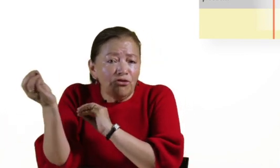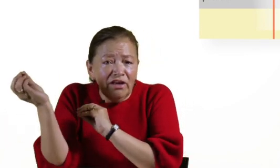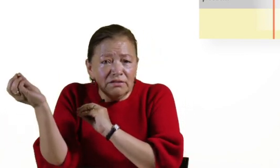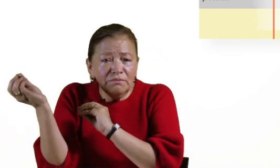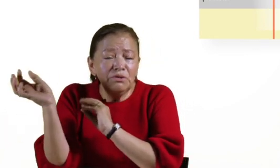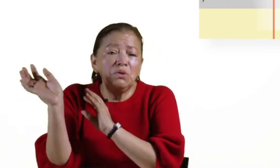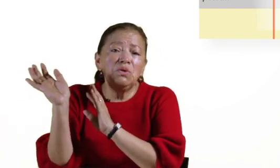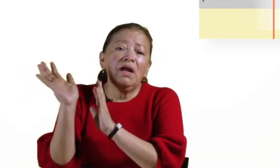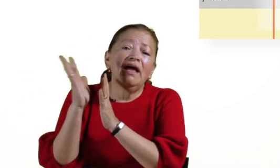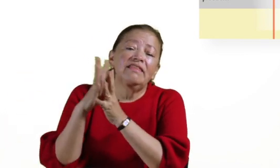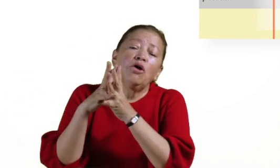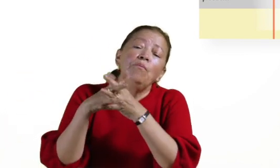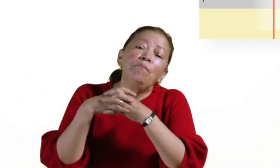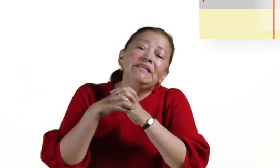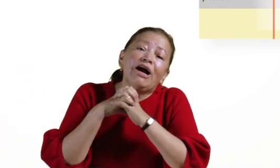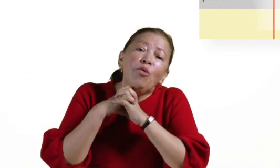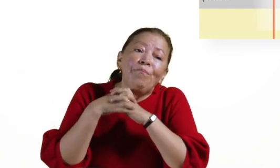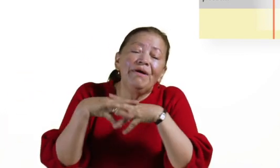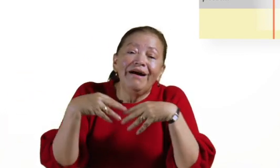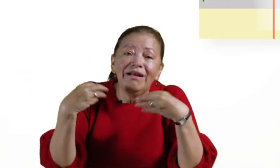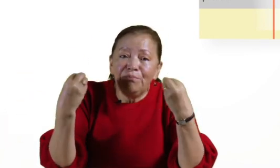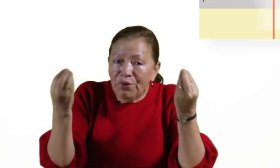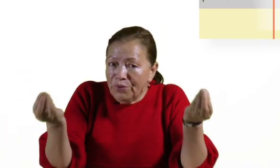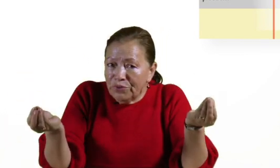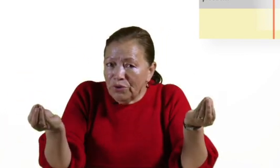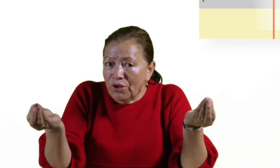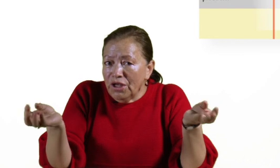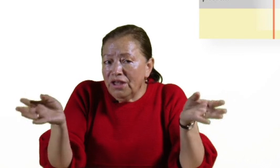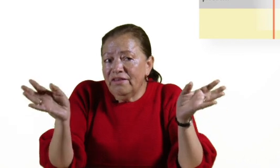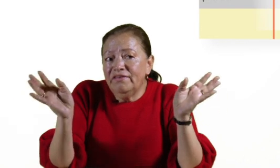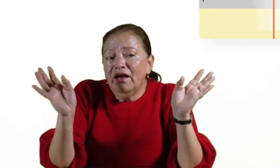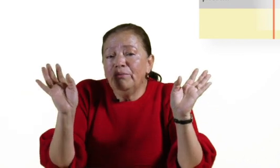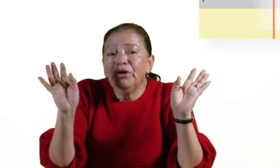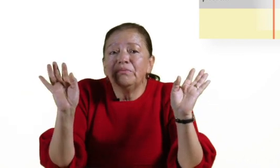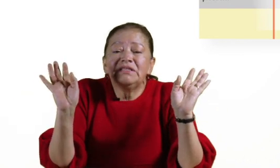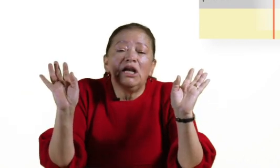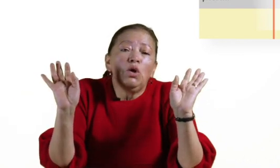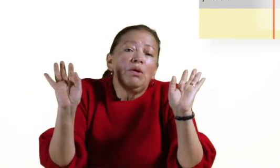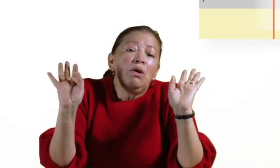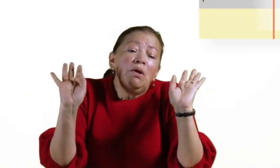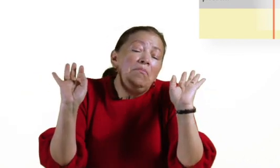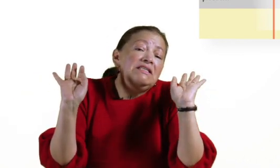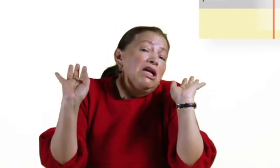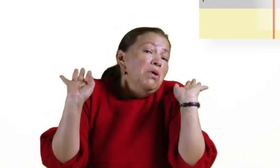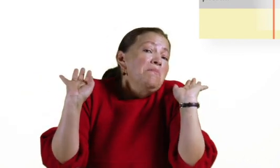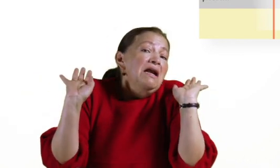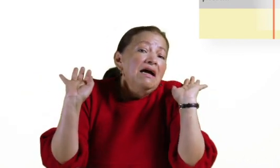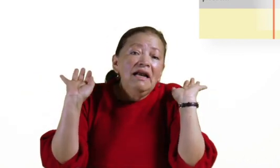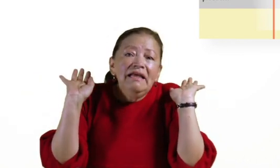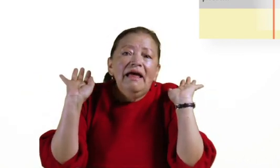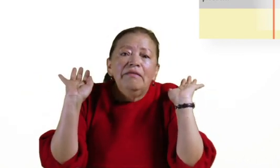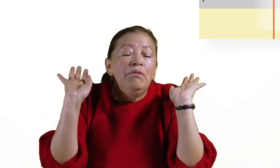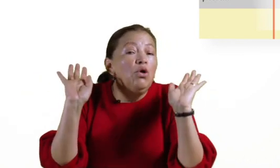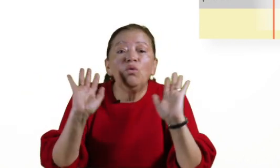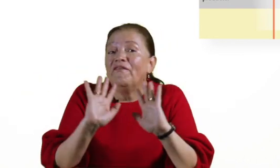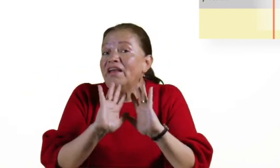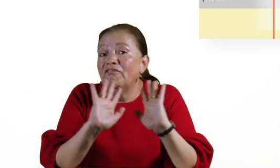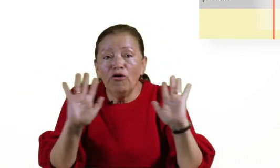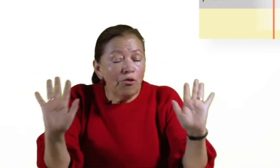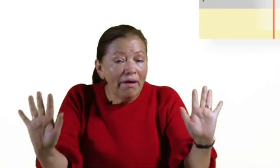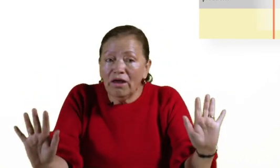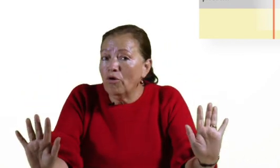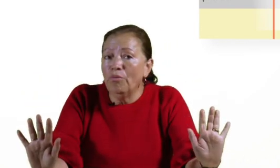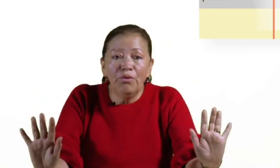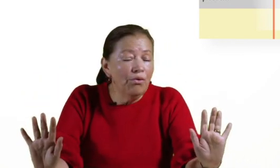del proceso? Pues cuando la gente ya compraba el producto y decía, bueno, me salió de mala calidad, pero no